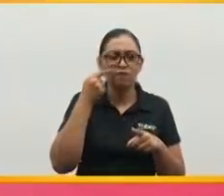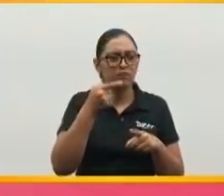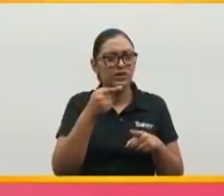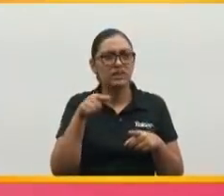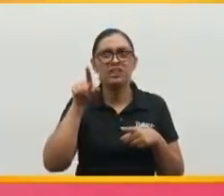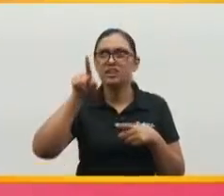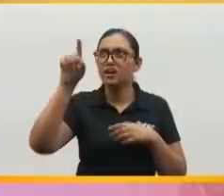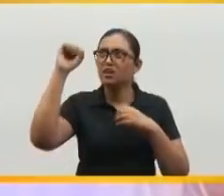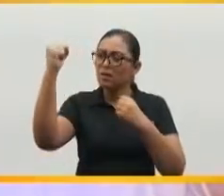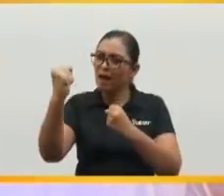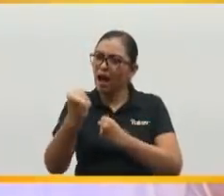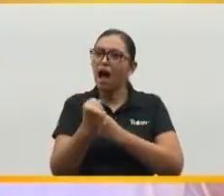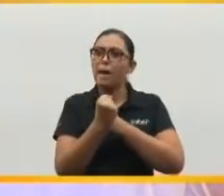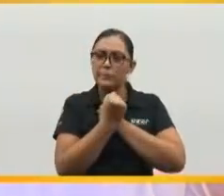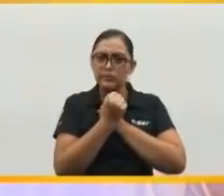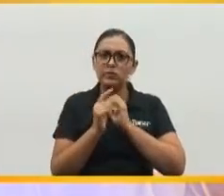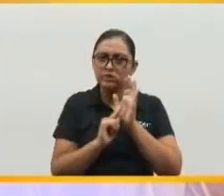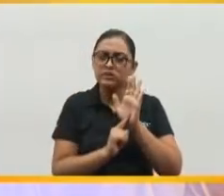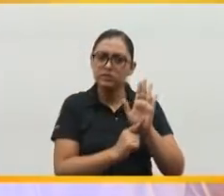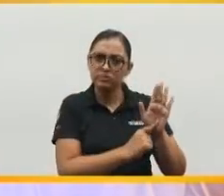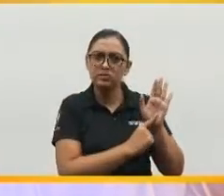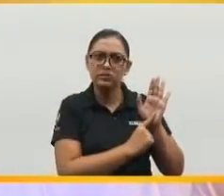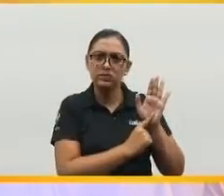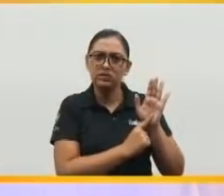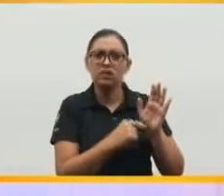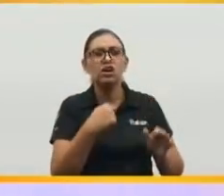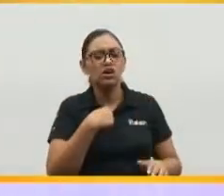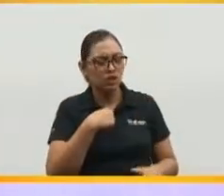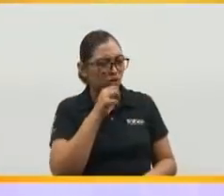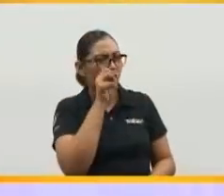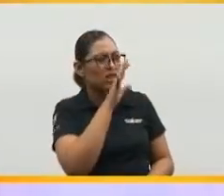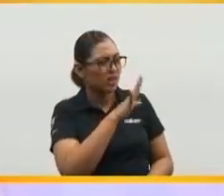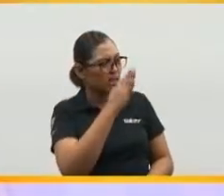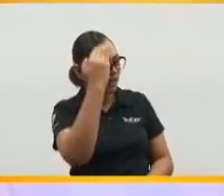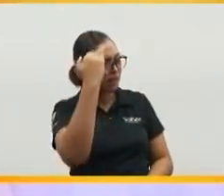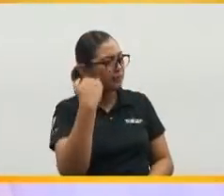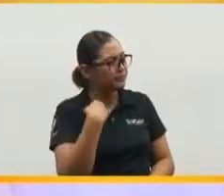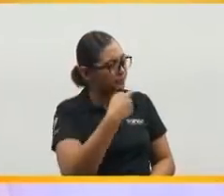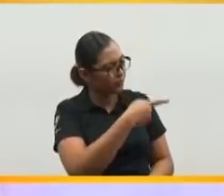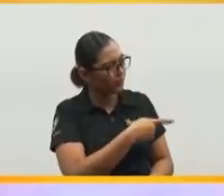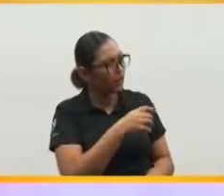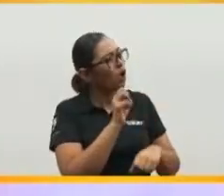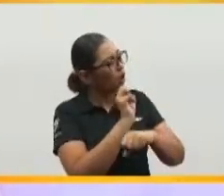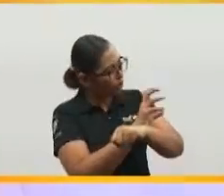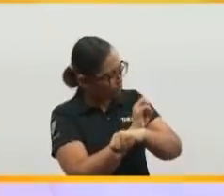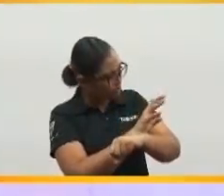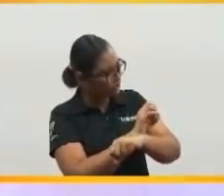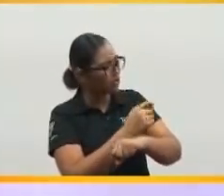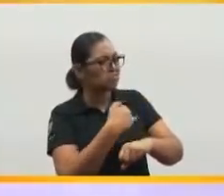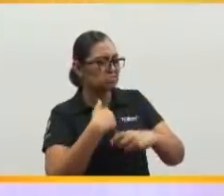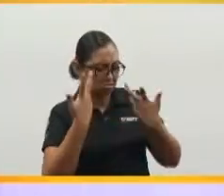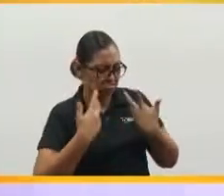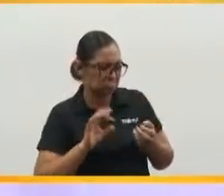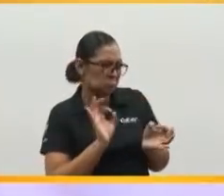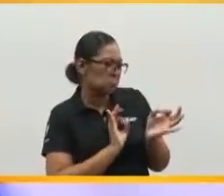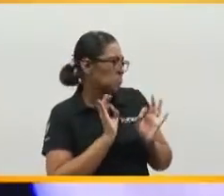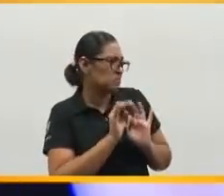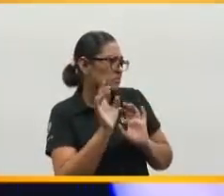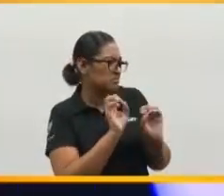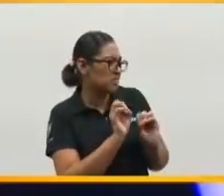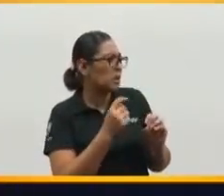se manifiesta. Y le dije a la hermana, un consejo le quiero dar, que yo no soy nadie, pero le decía, lo quiero dar de